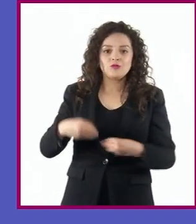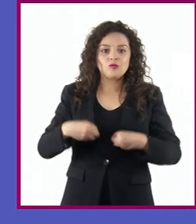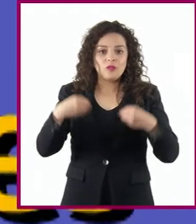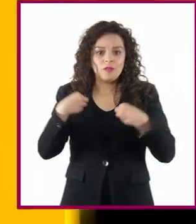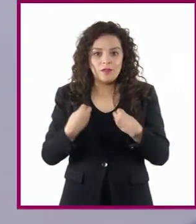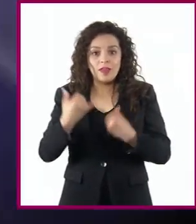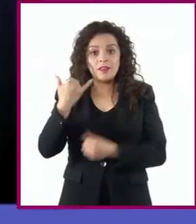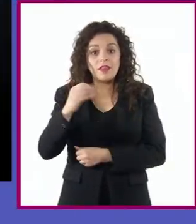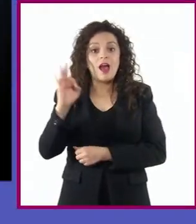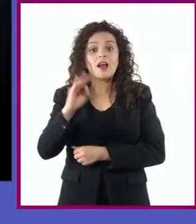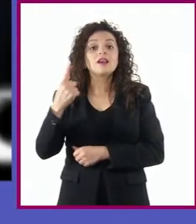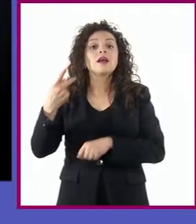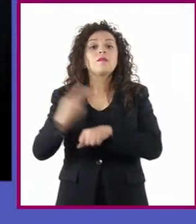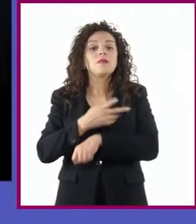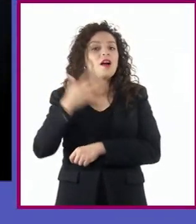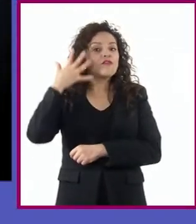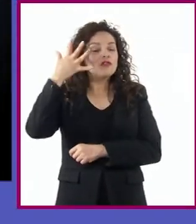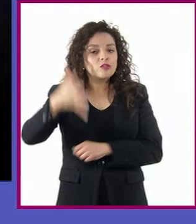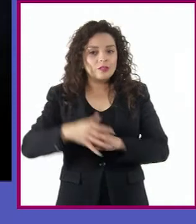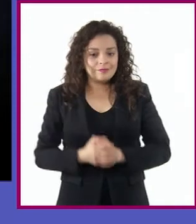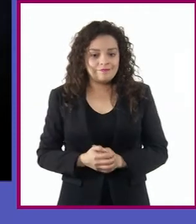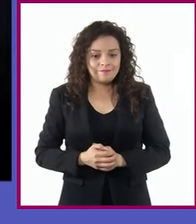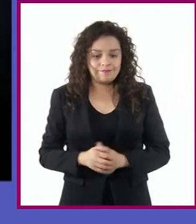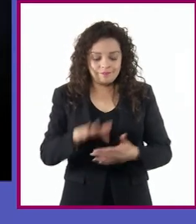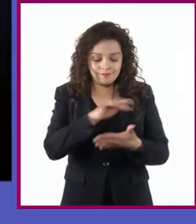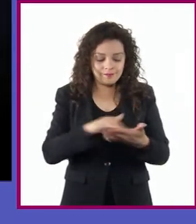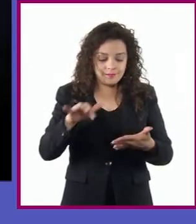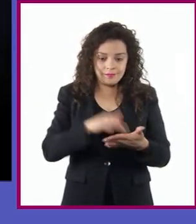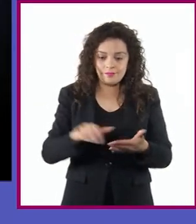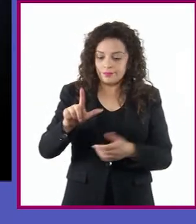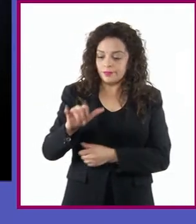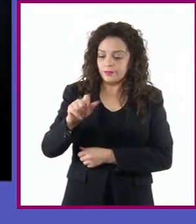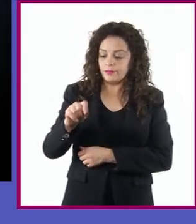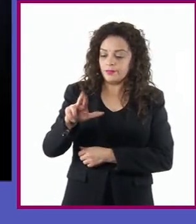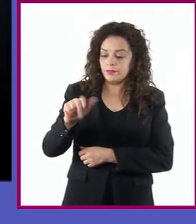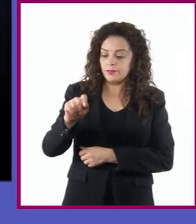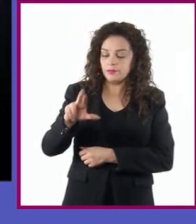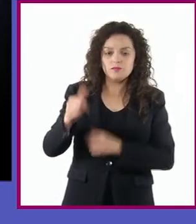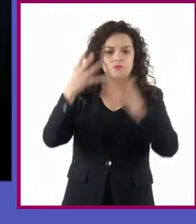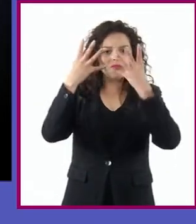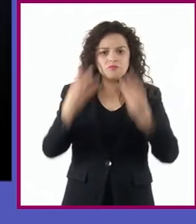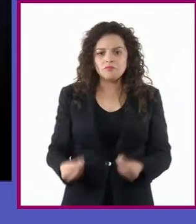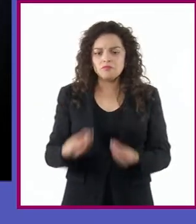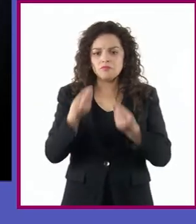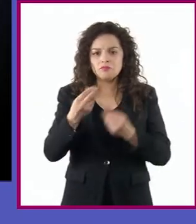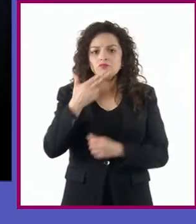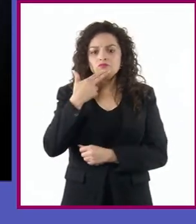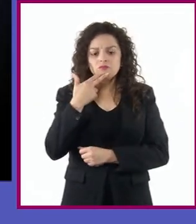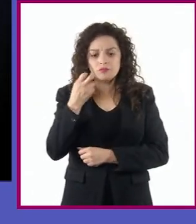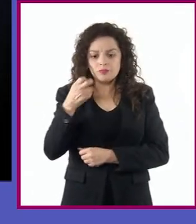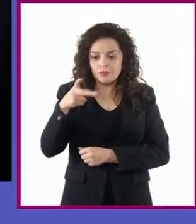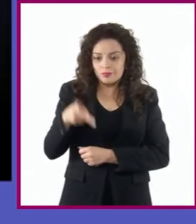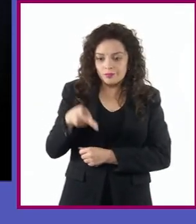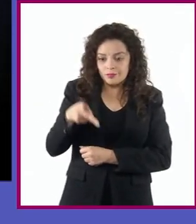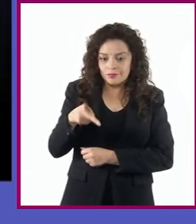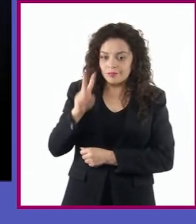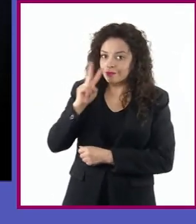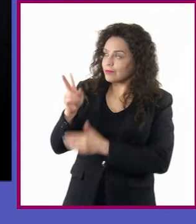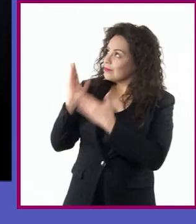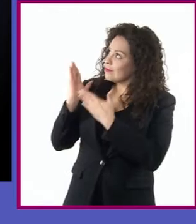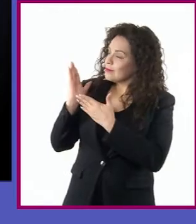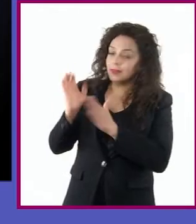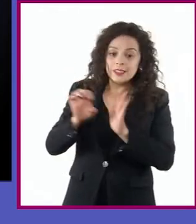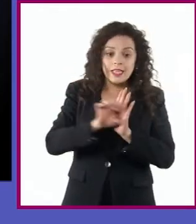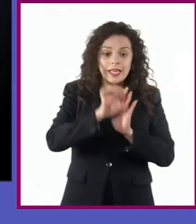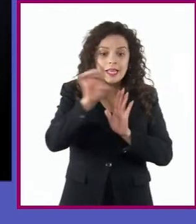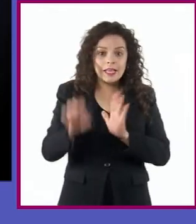destino. En literatura, hay una gran cantidad de ejemplos del uso de flashback y flash forward. Por ejemplo,